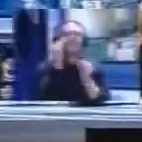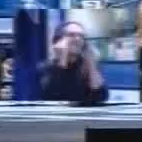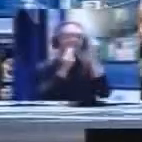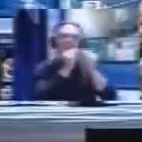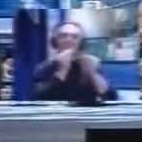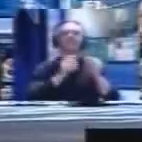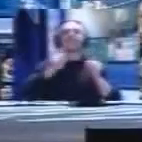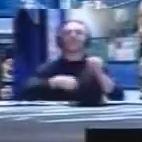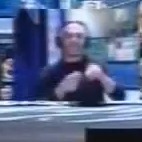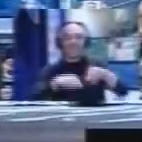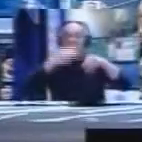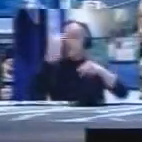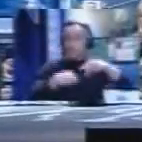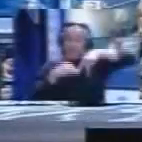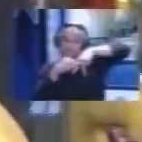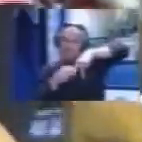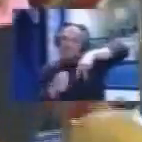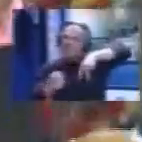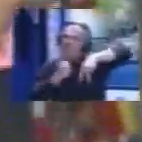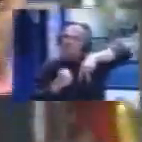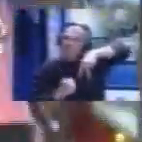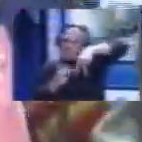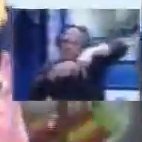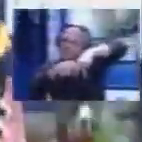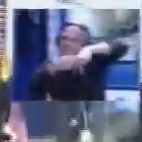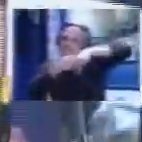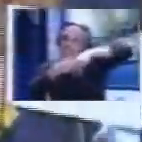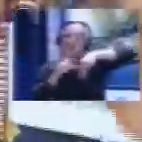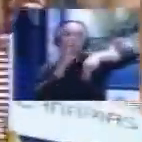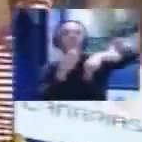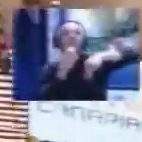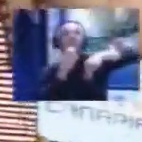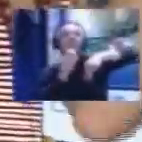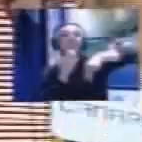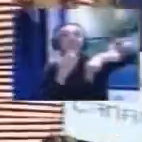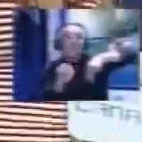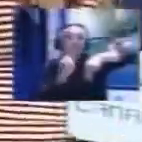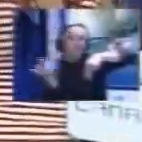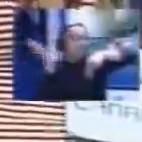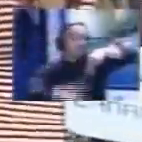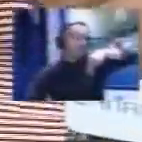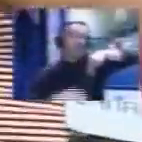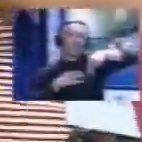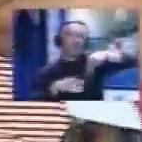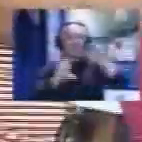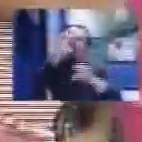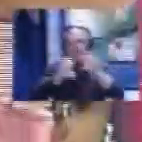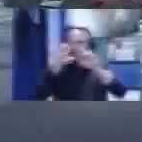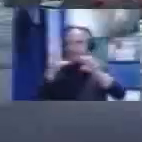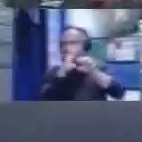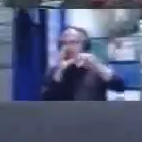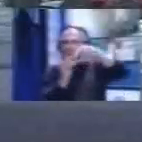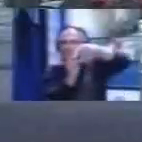los muslos debemos apretar, porque si no lo hacen bien se nos podría escapar lo que tenemos escondido